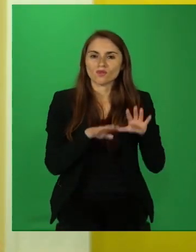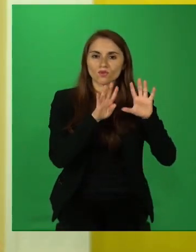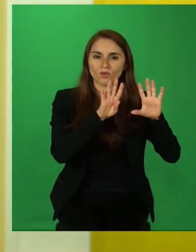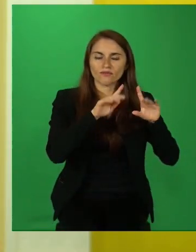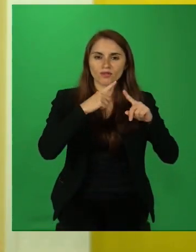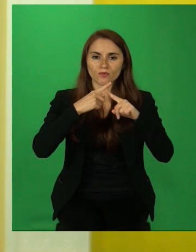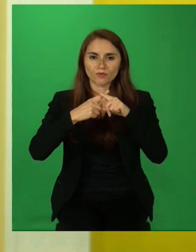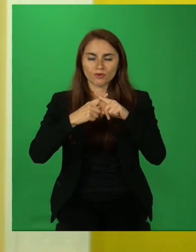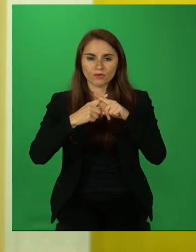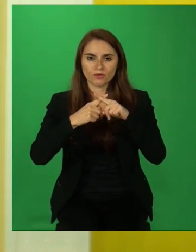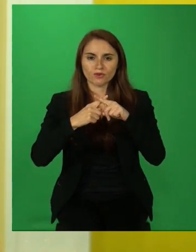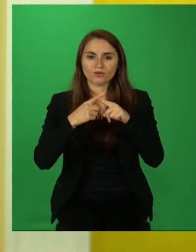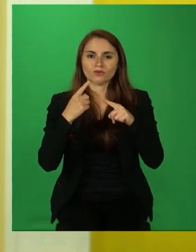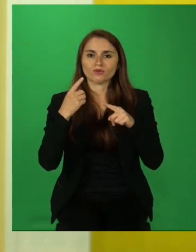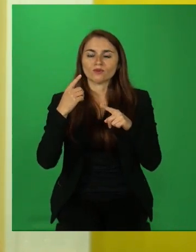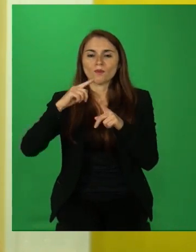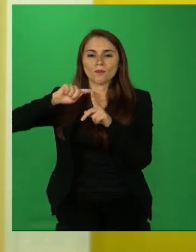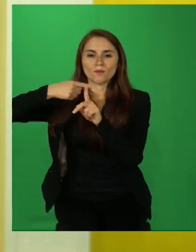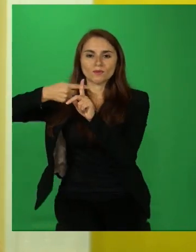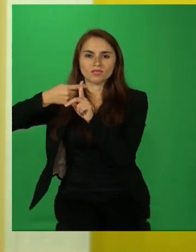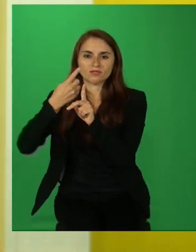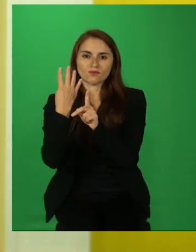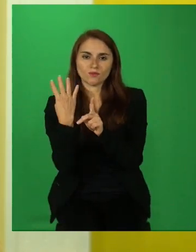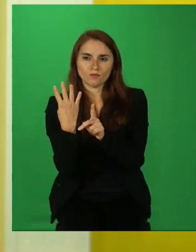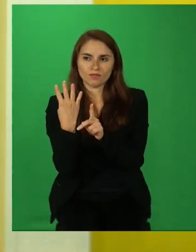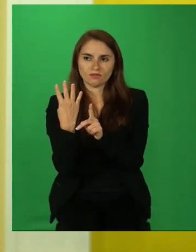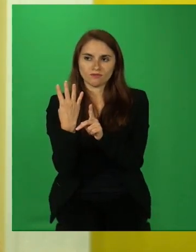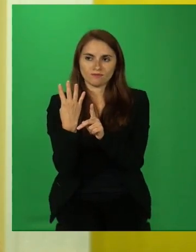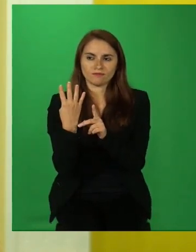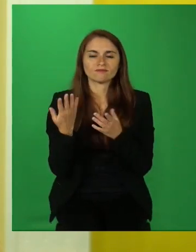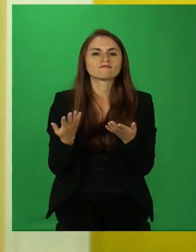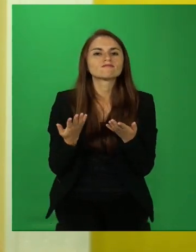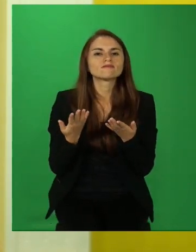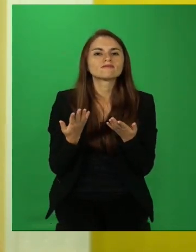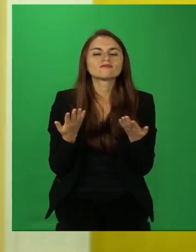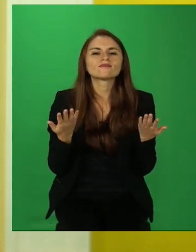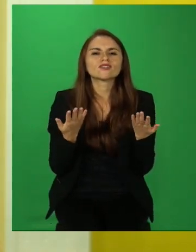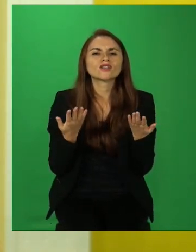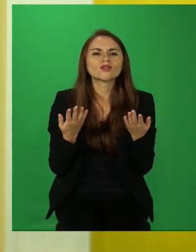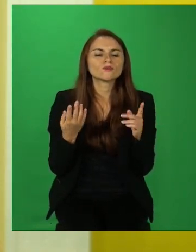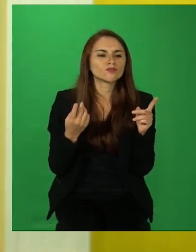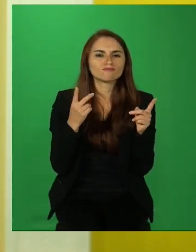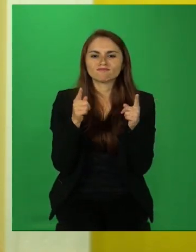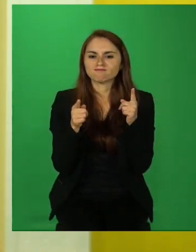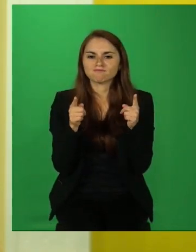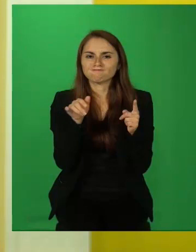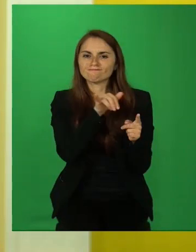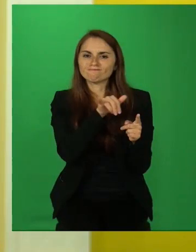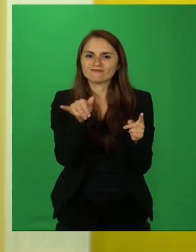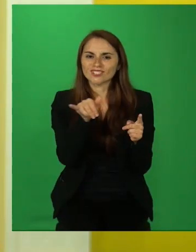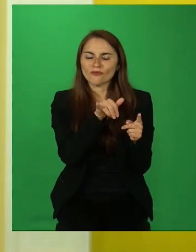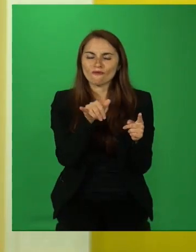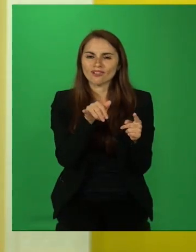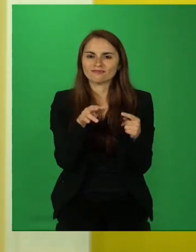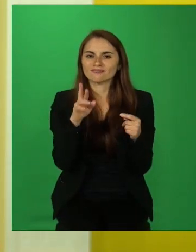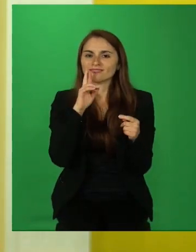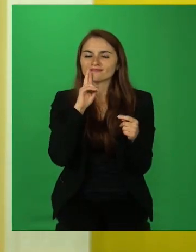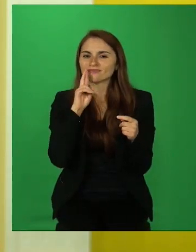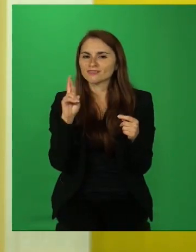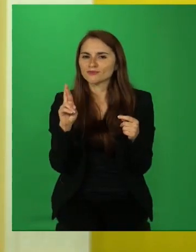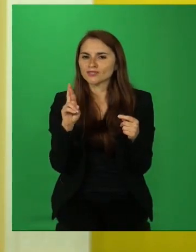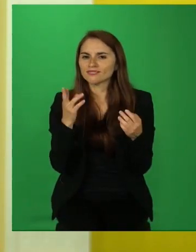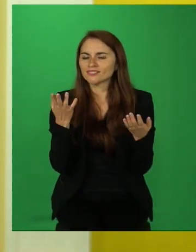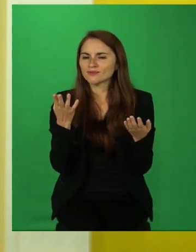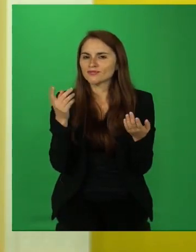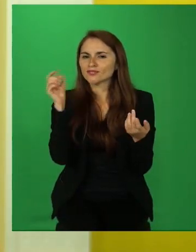4 positivos como solo signo de los números iguales muy bien por lo tanto cuáles las fichas que se